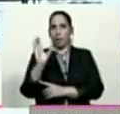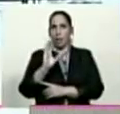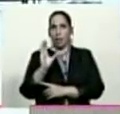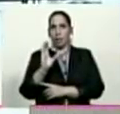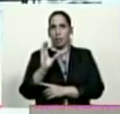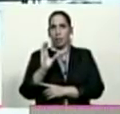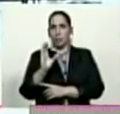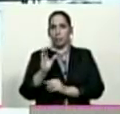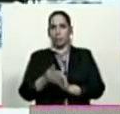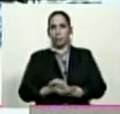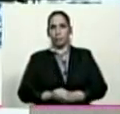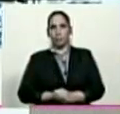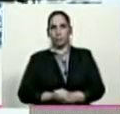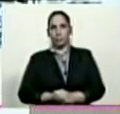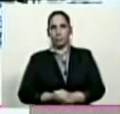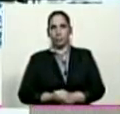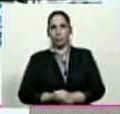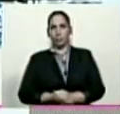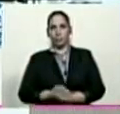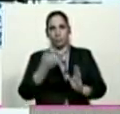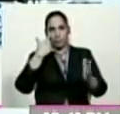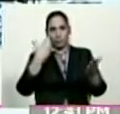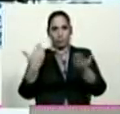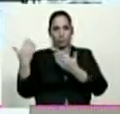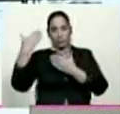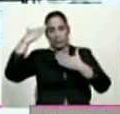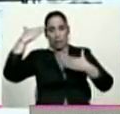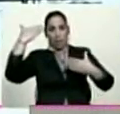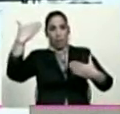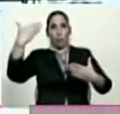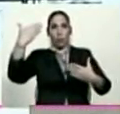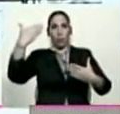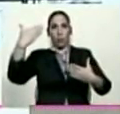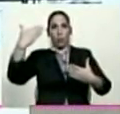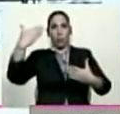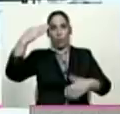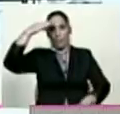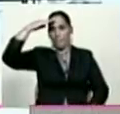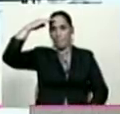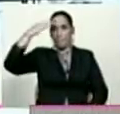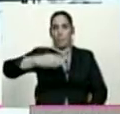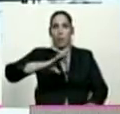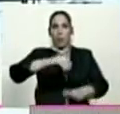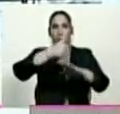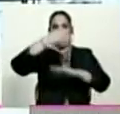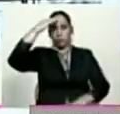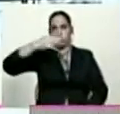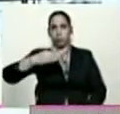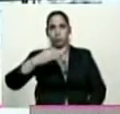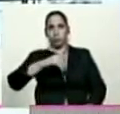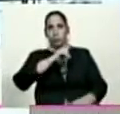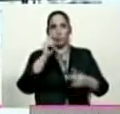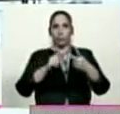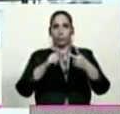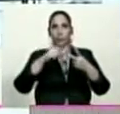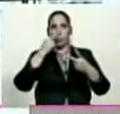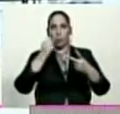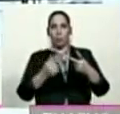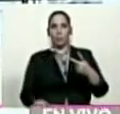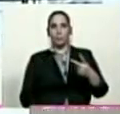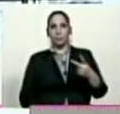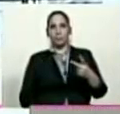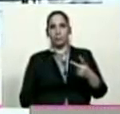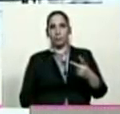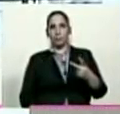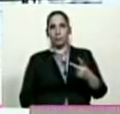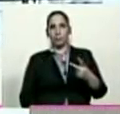Rodríguez Cabello. Quiero enviar mi saludo al mayor general Domingo Antonio Hernández Lares,